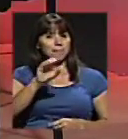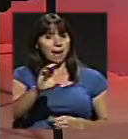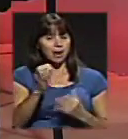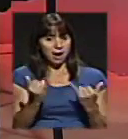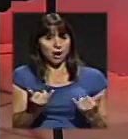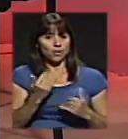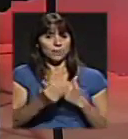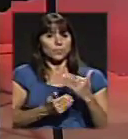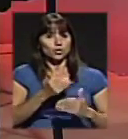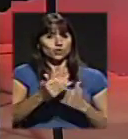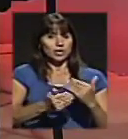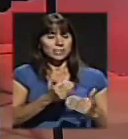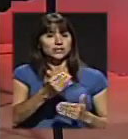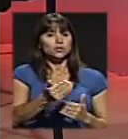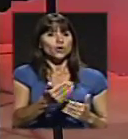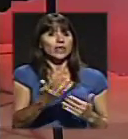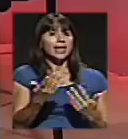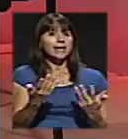proceso de